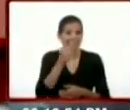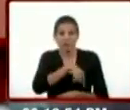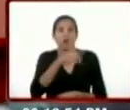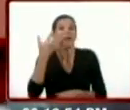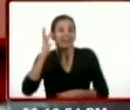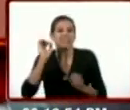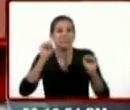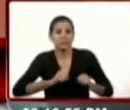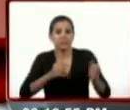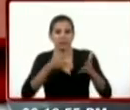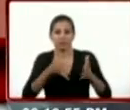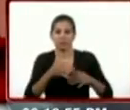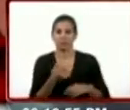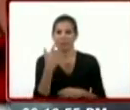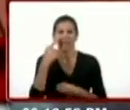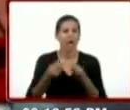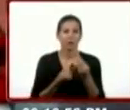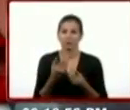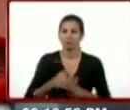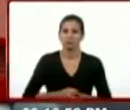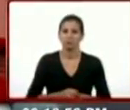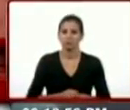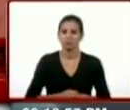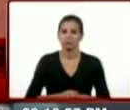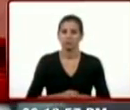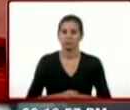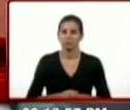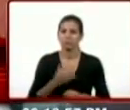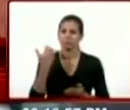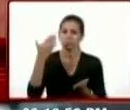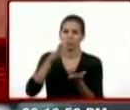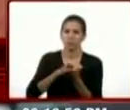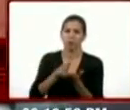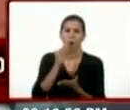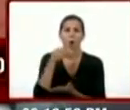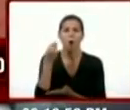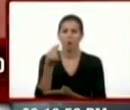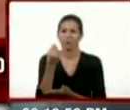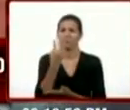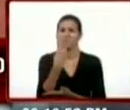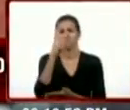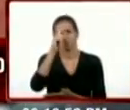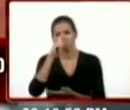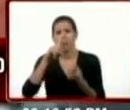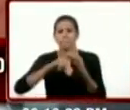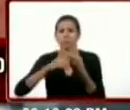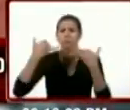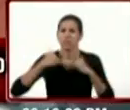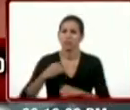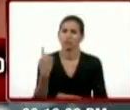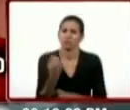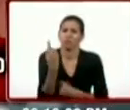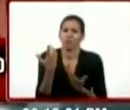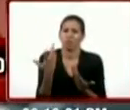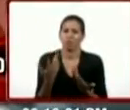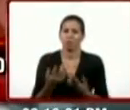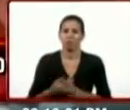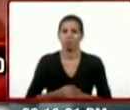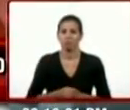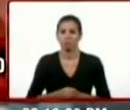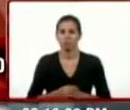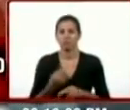poder, ve lo que hicieron. Nos quitaron un camarada de 21 años con una esposa y una niñita, un